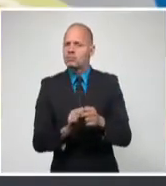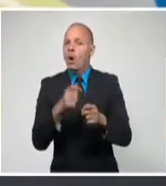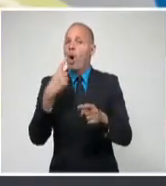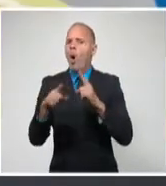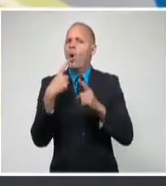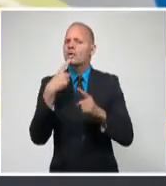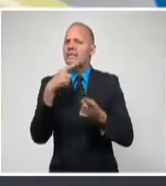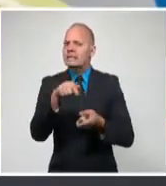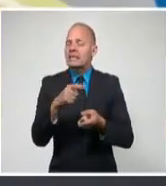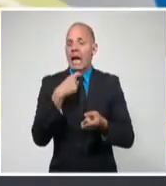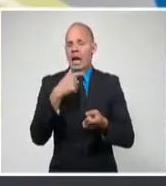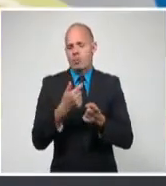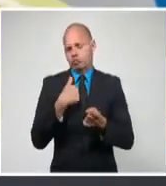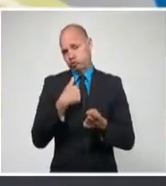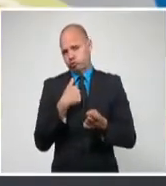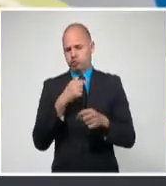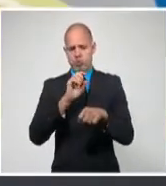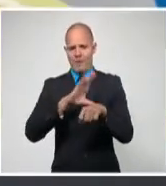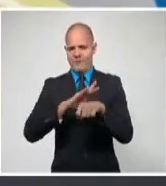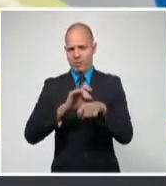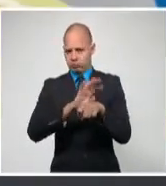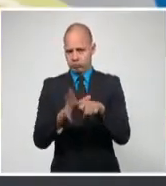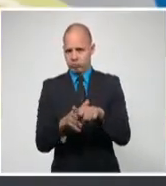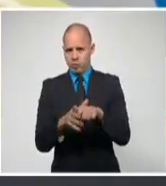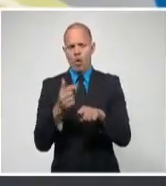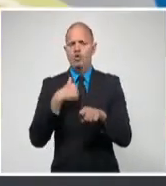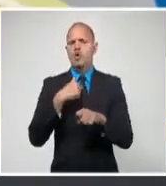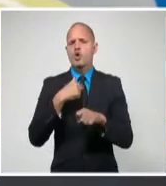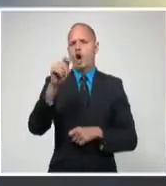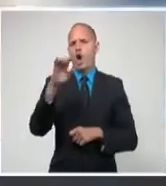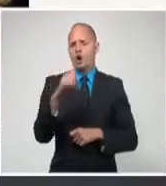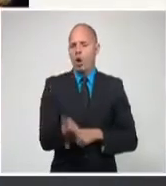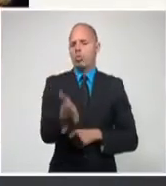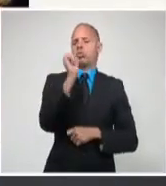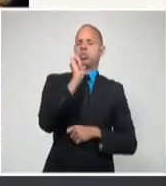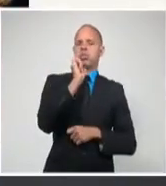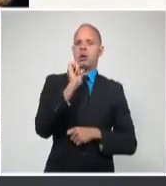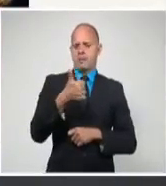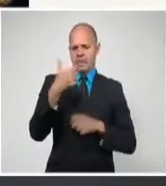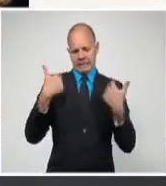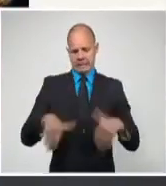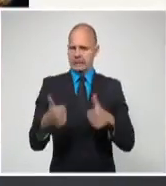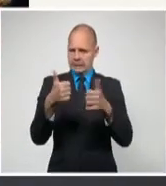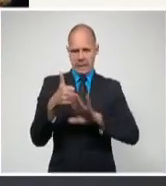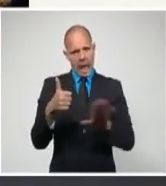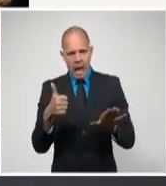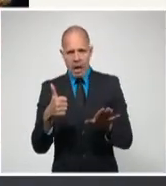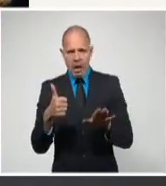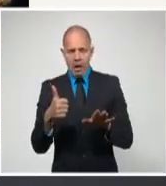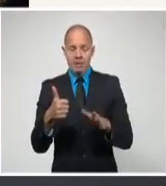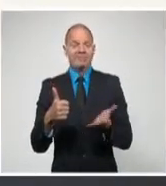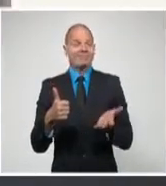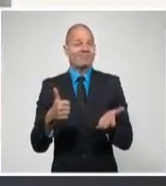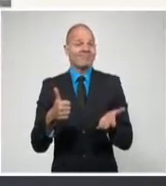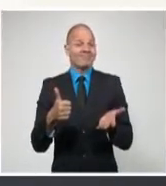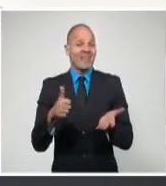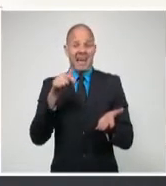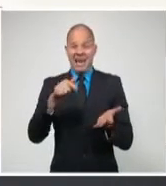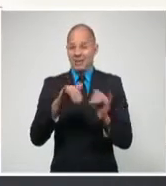preguntan y desde las plataformas de fact-checking o verificación de datos, un equipo de trabajo investiga y evalúa la veracidad de un